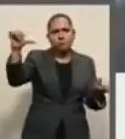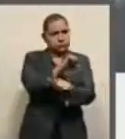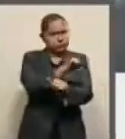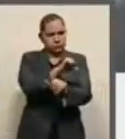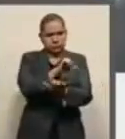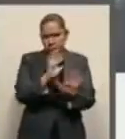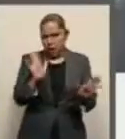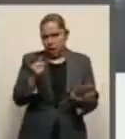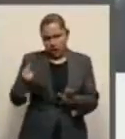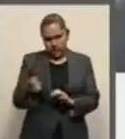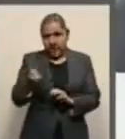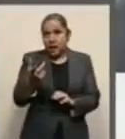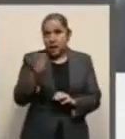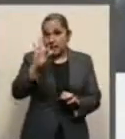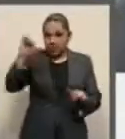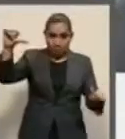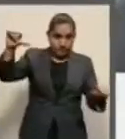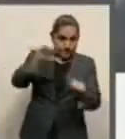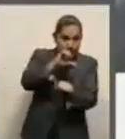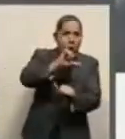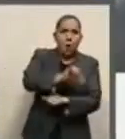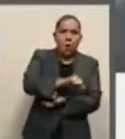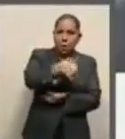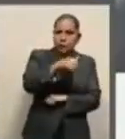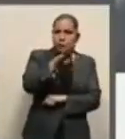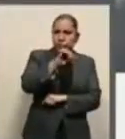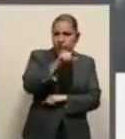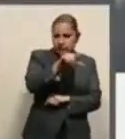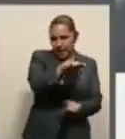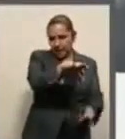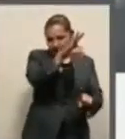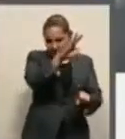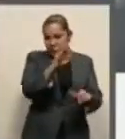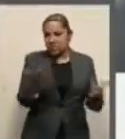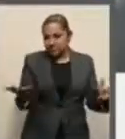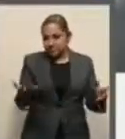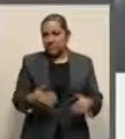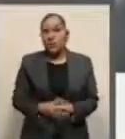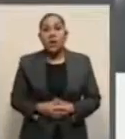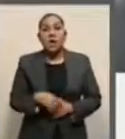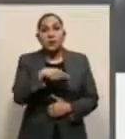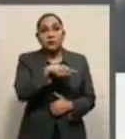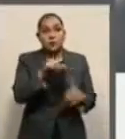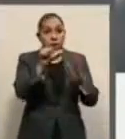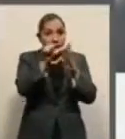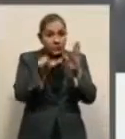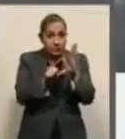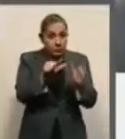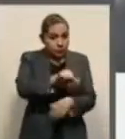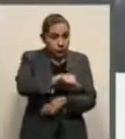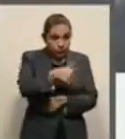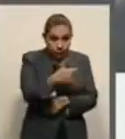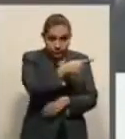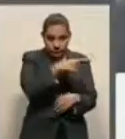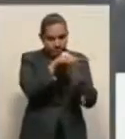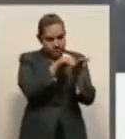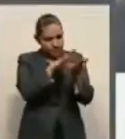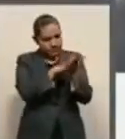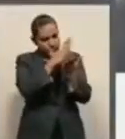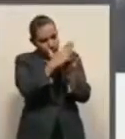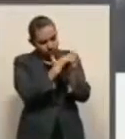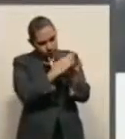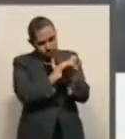fiscal y sin embargo dentro de lo que está señalado en el artículo 11 estas fiscalías tienen las